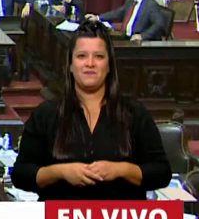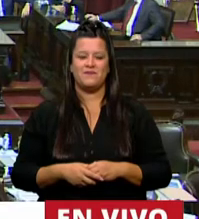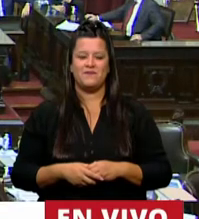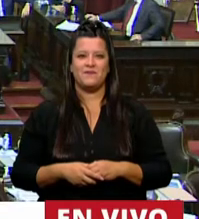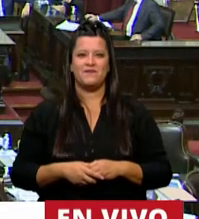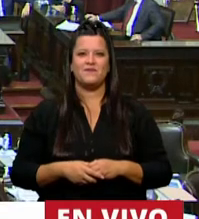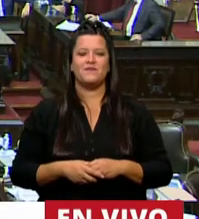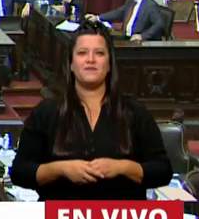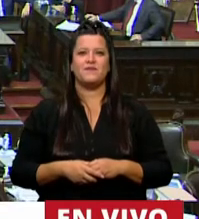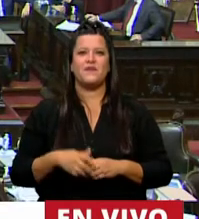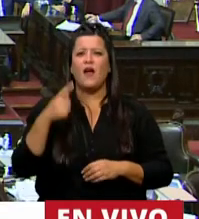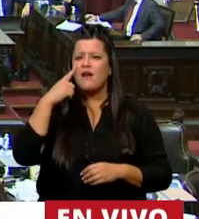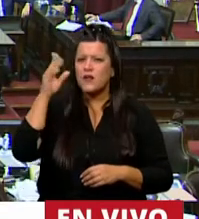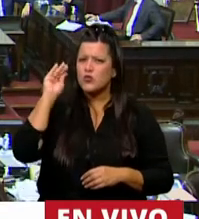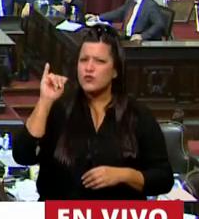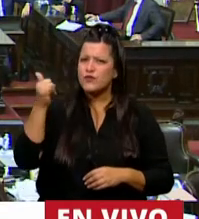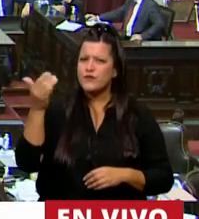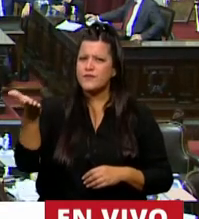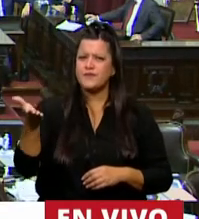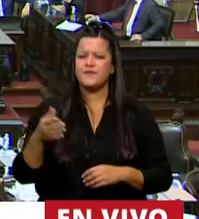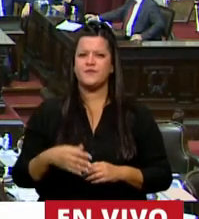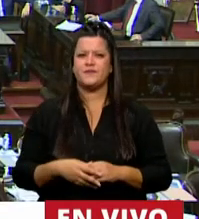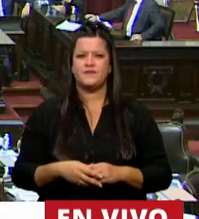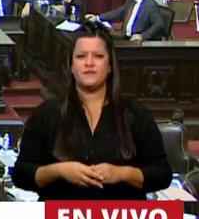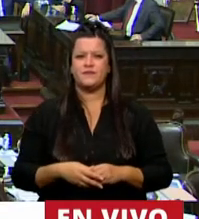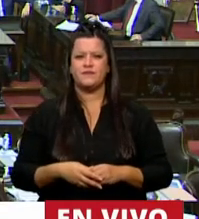Sí, lo escuchaba, diputado.